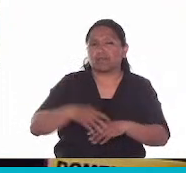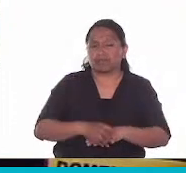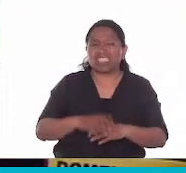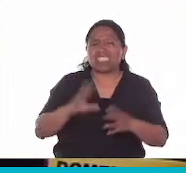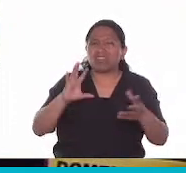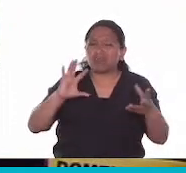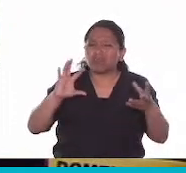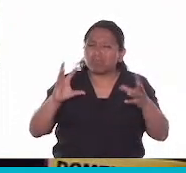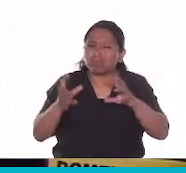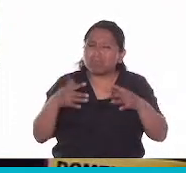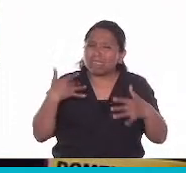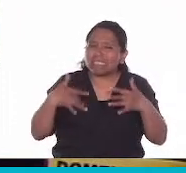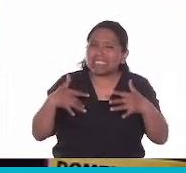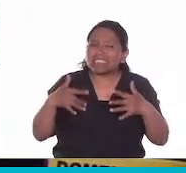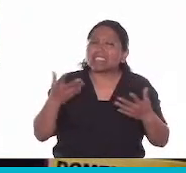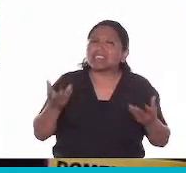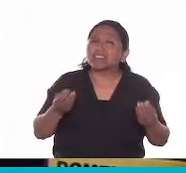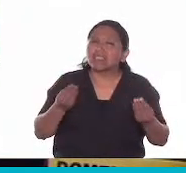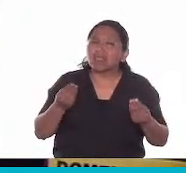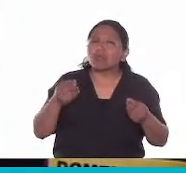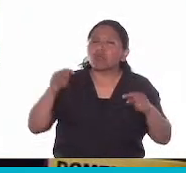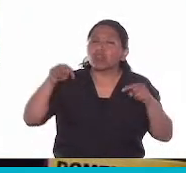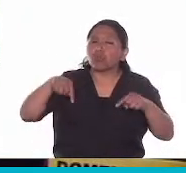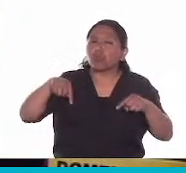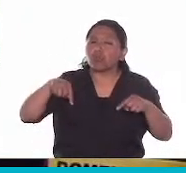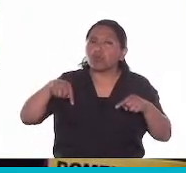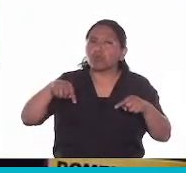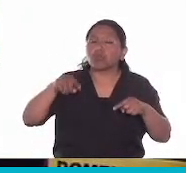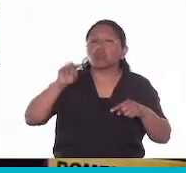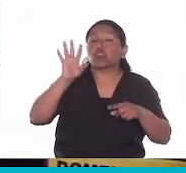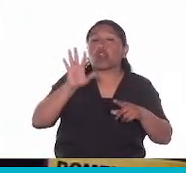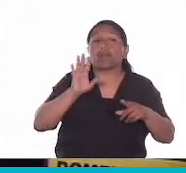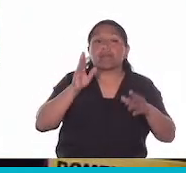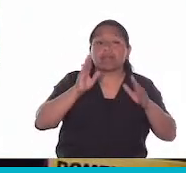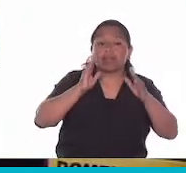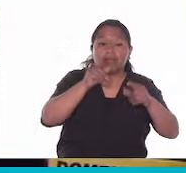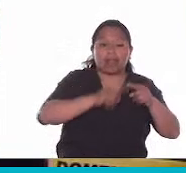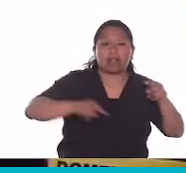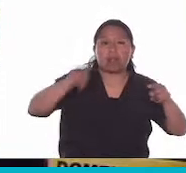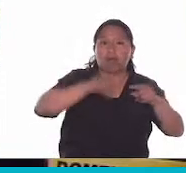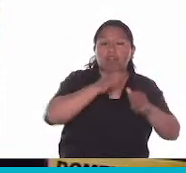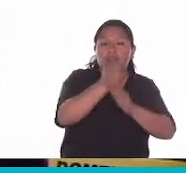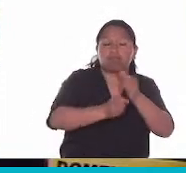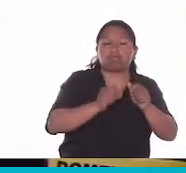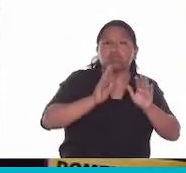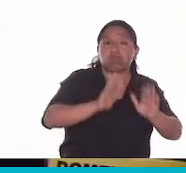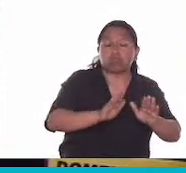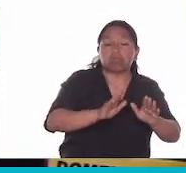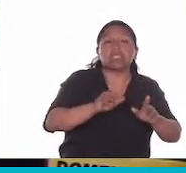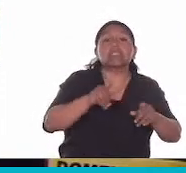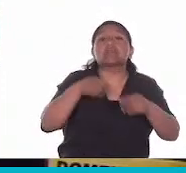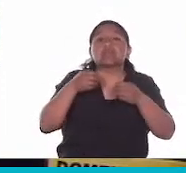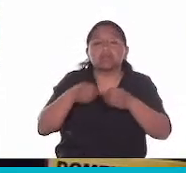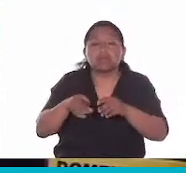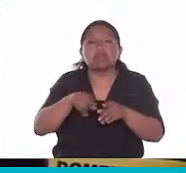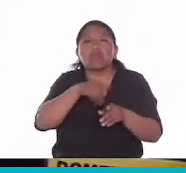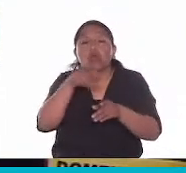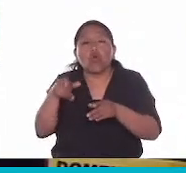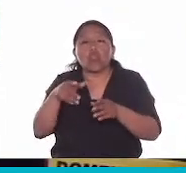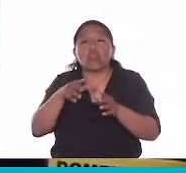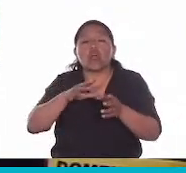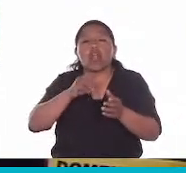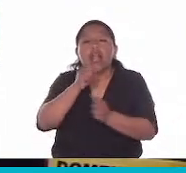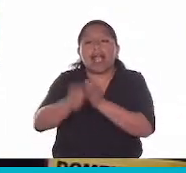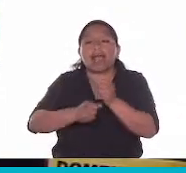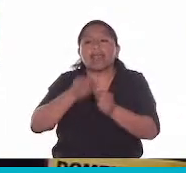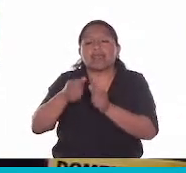crítico porque hoy no solamente el neumático está paralizado ha empezado a paralizar toda la cadena